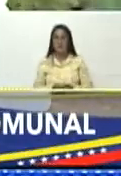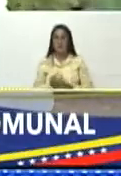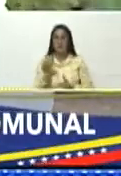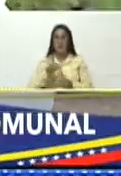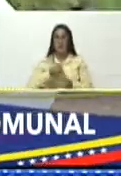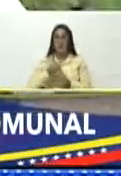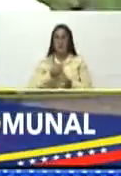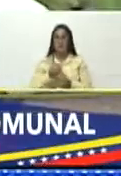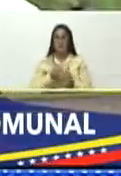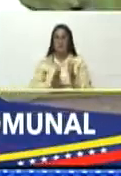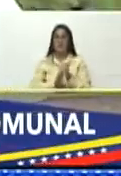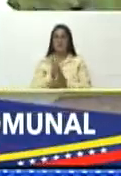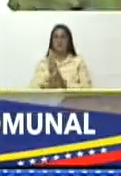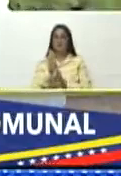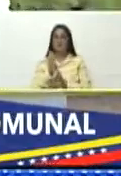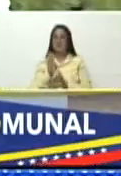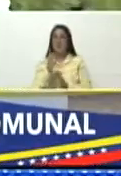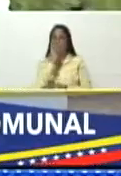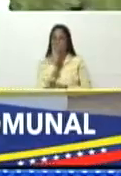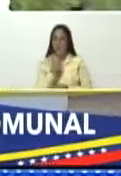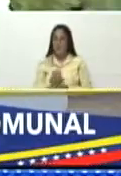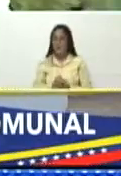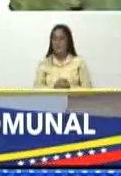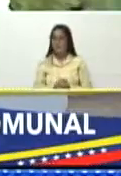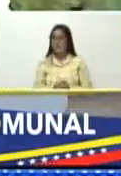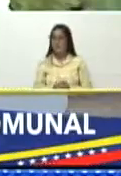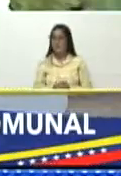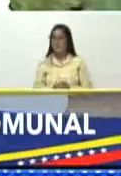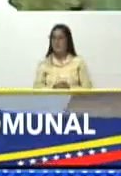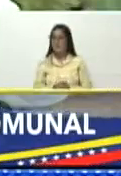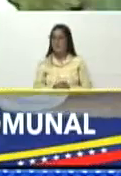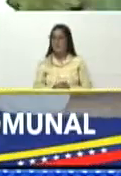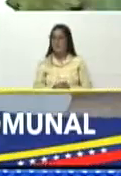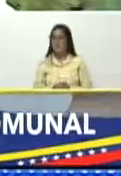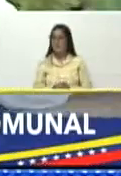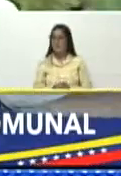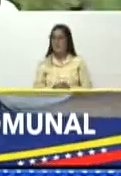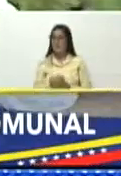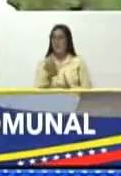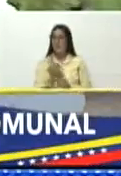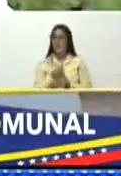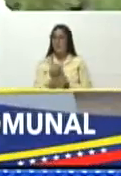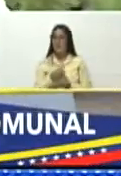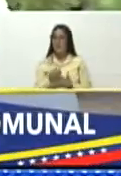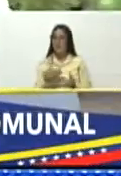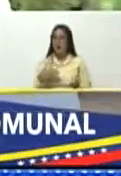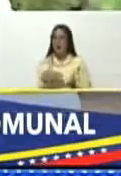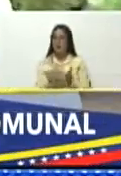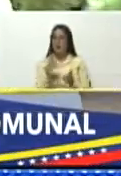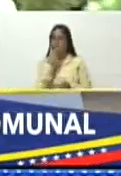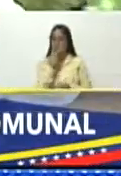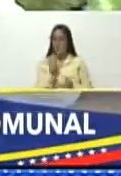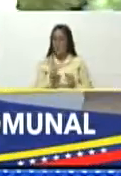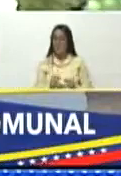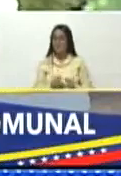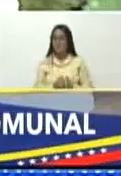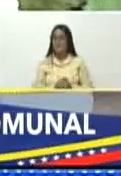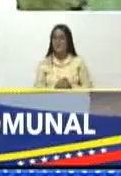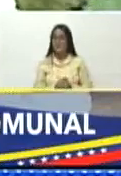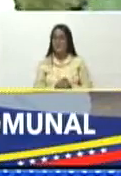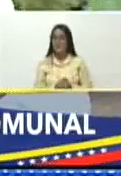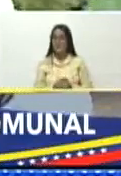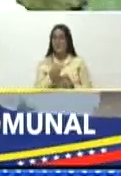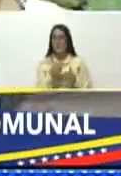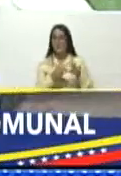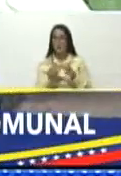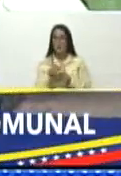lucha y superación a la pobreza. De lucha contra la miseria. Y de